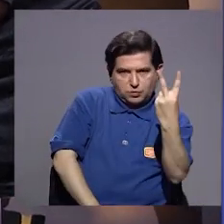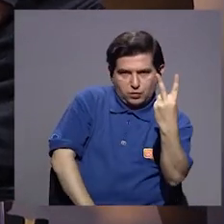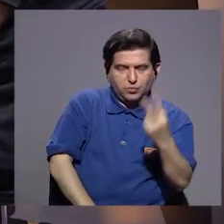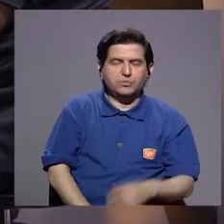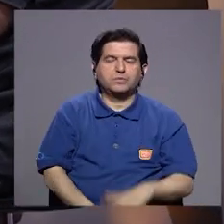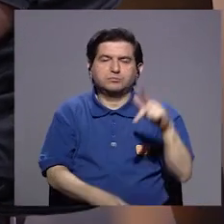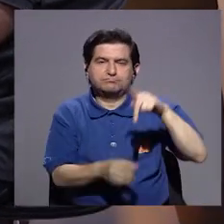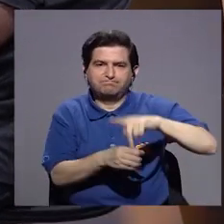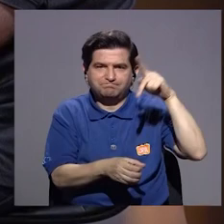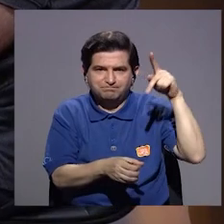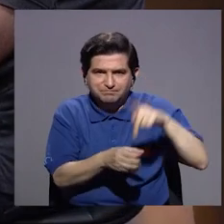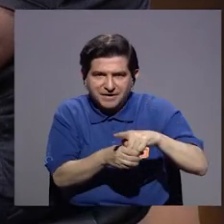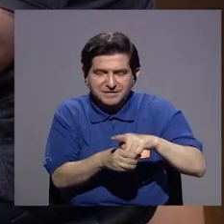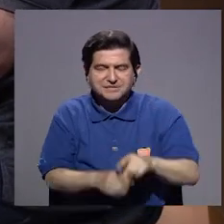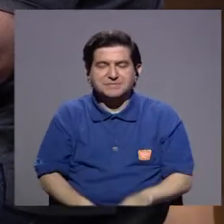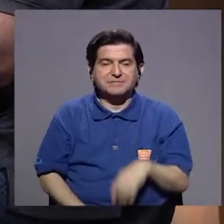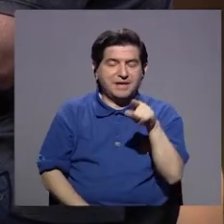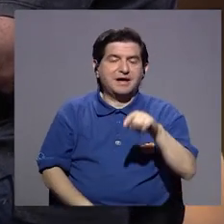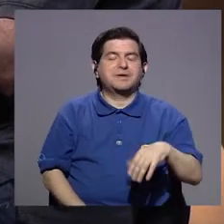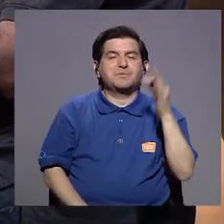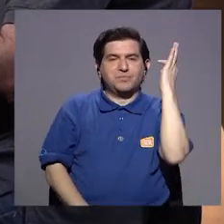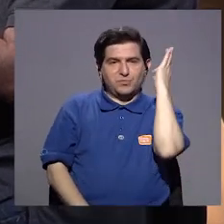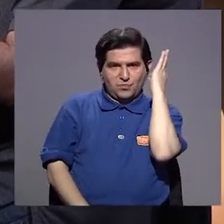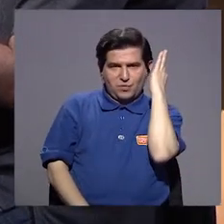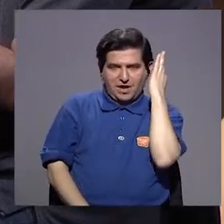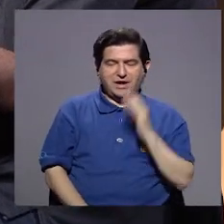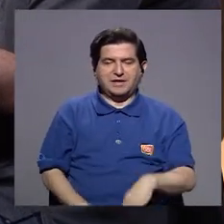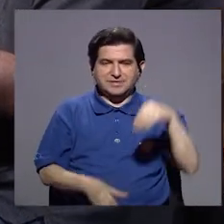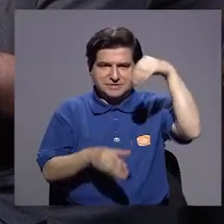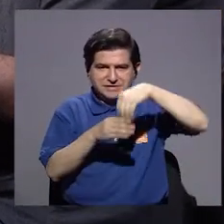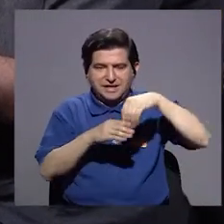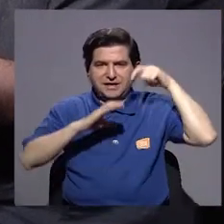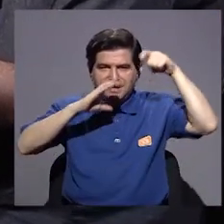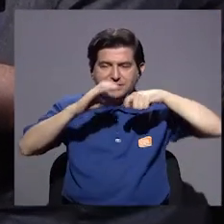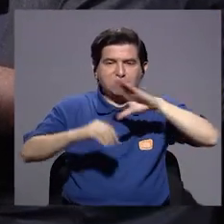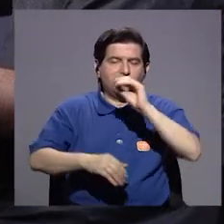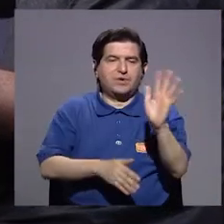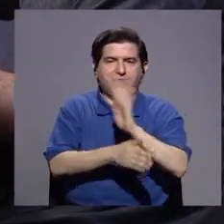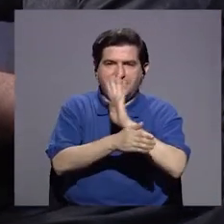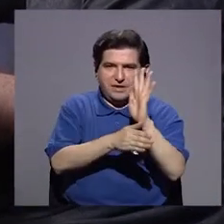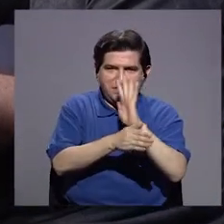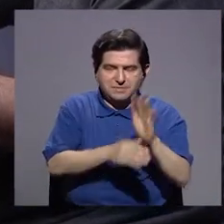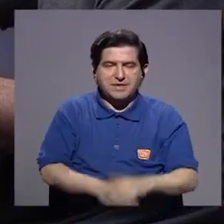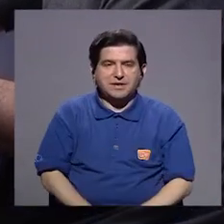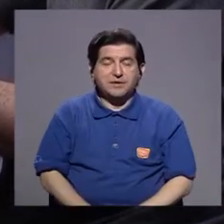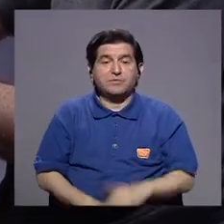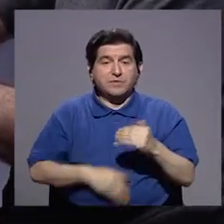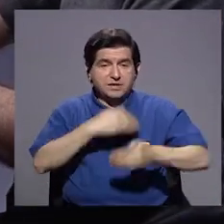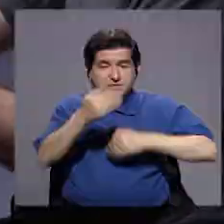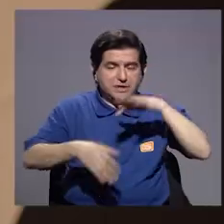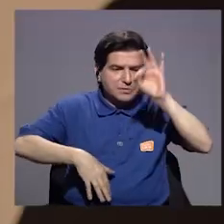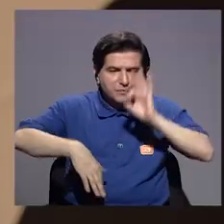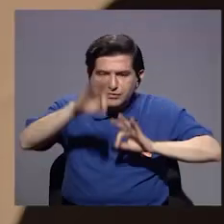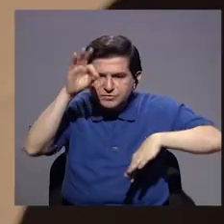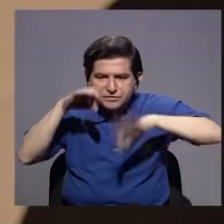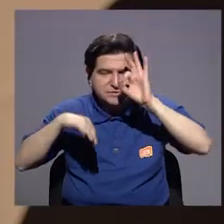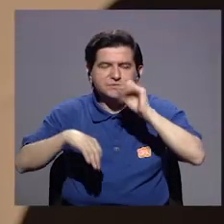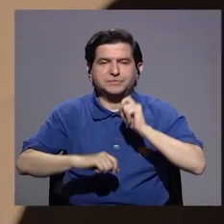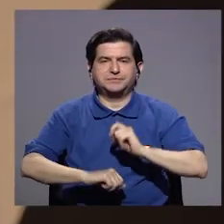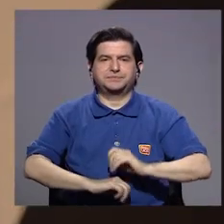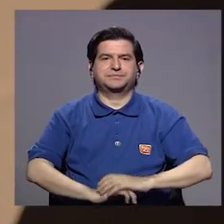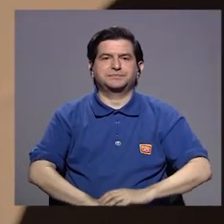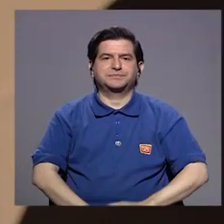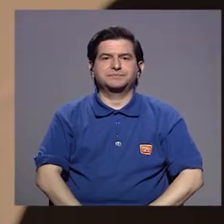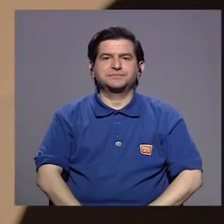era la participación de las mujeres en el cine y de las películas, incluso en la curaduría que se hace.